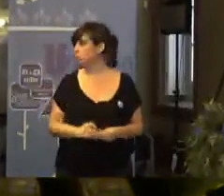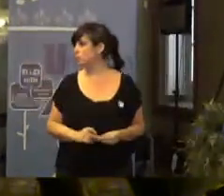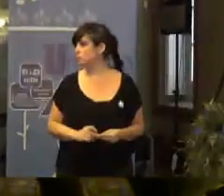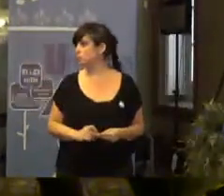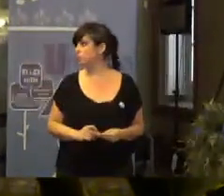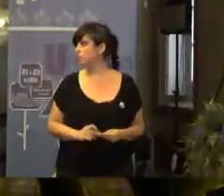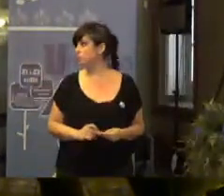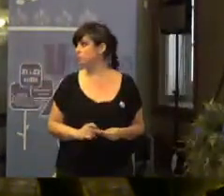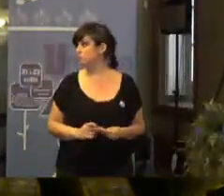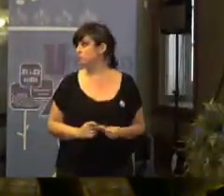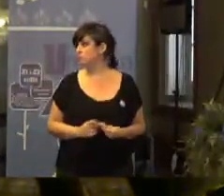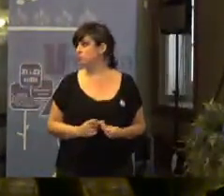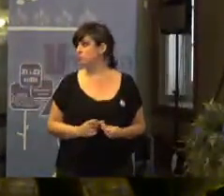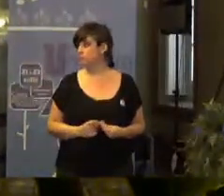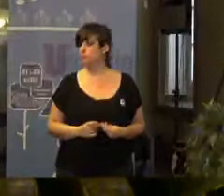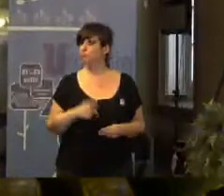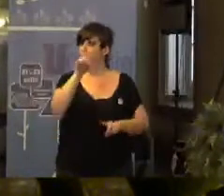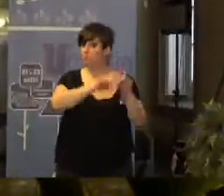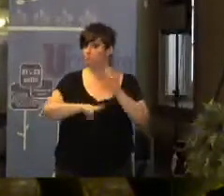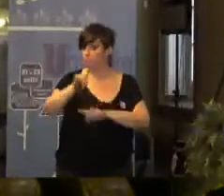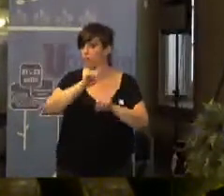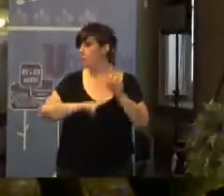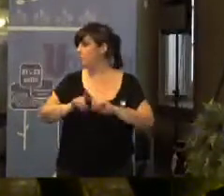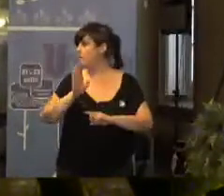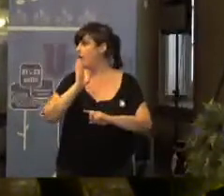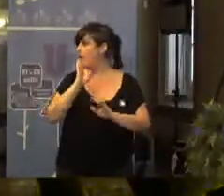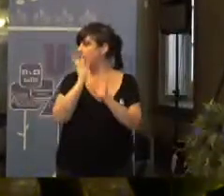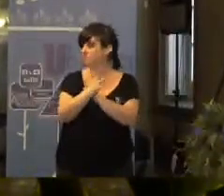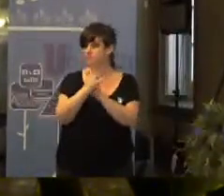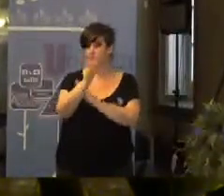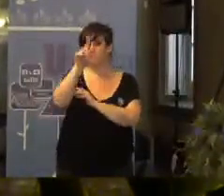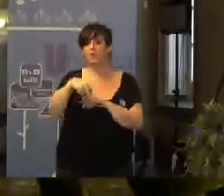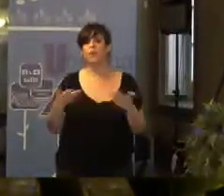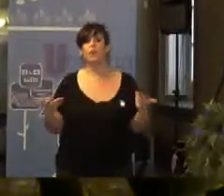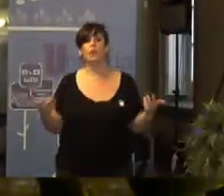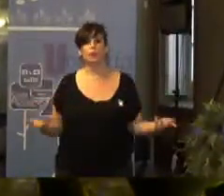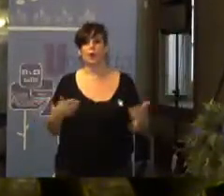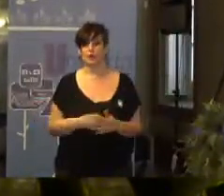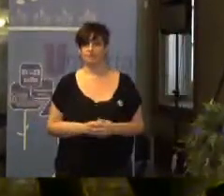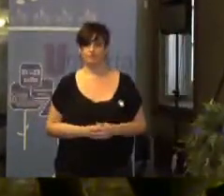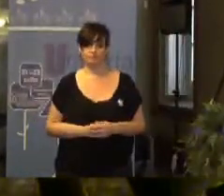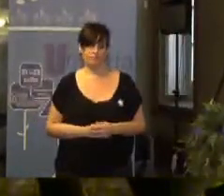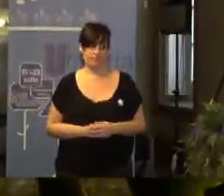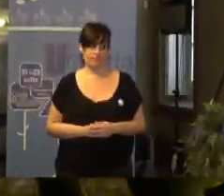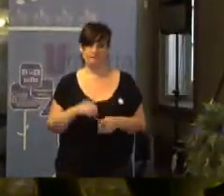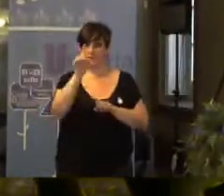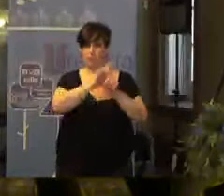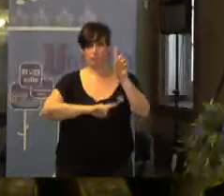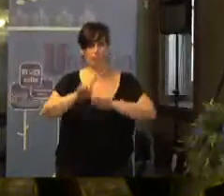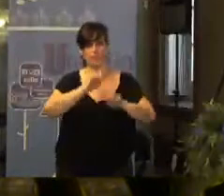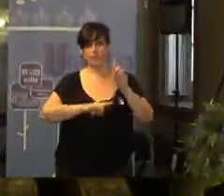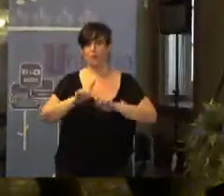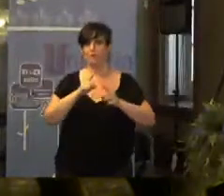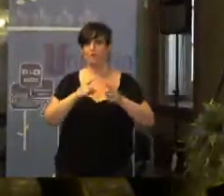problema, e tamén se refería a eso Tareixa, é o sectarismo, hai que chamalo polo seu nome. O problema